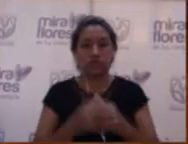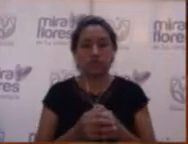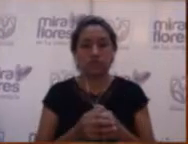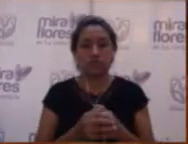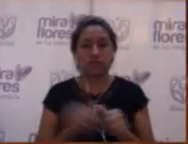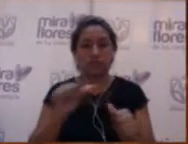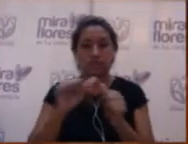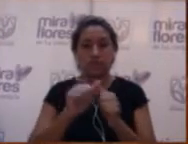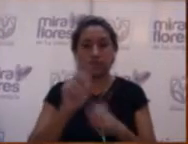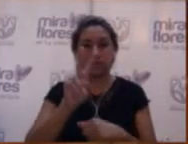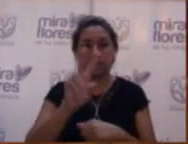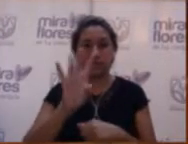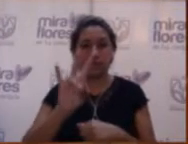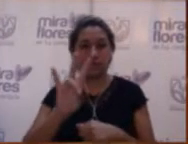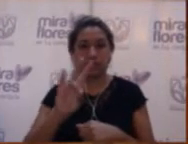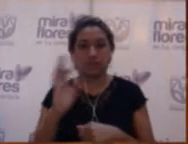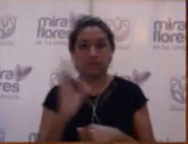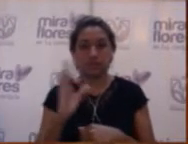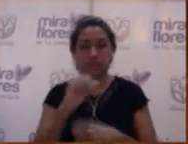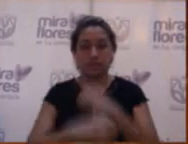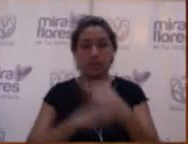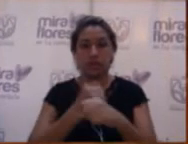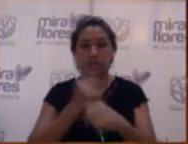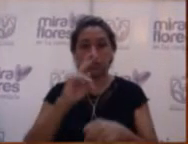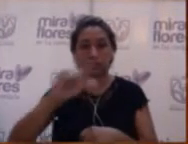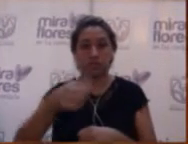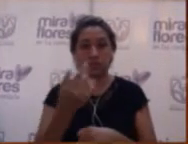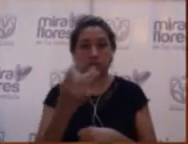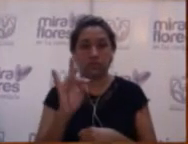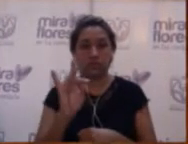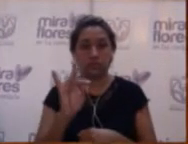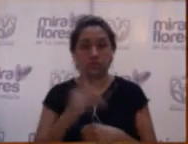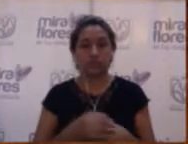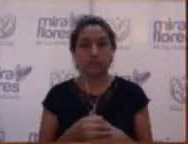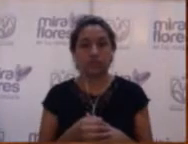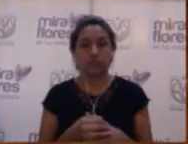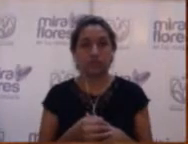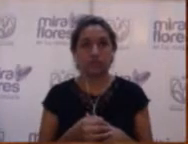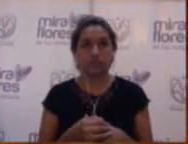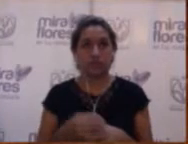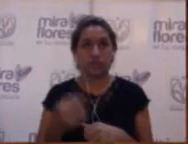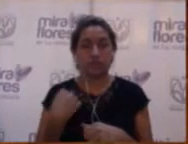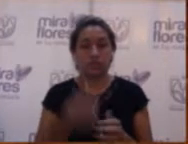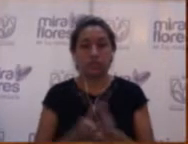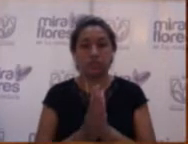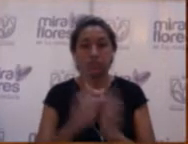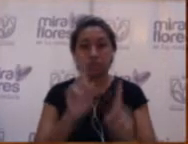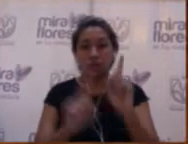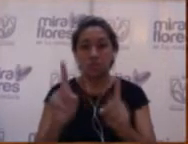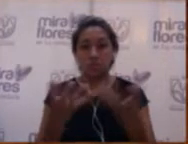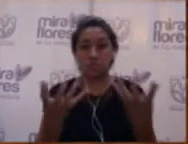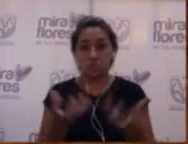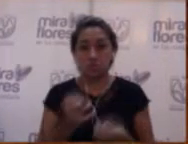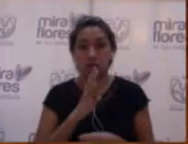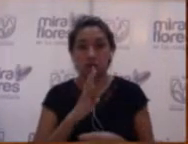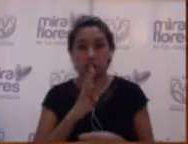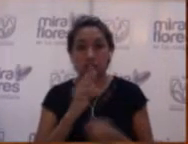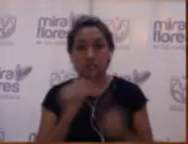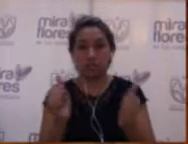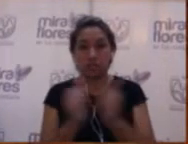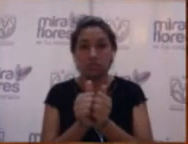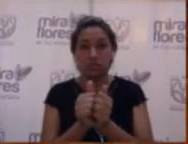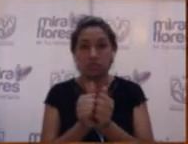fecha 27 de febrero del año 2018. Ofrezco el uso de la palabra si hubiese alguna observación con relación a la